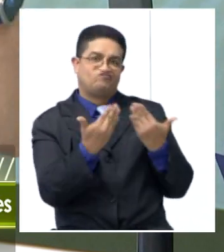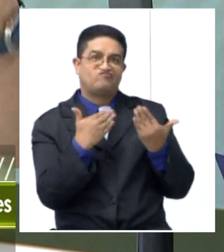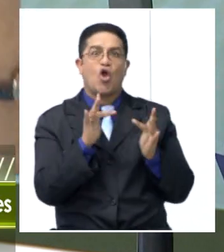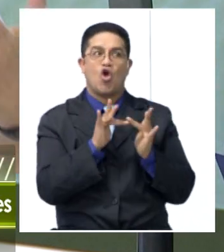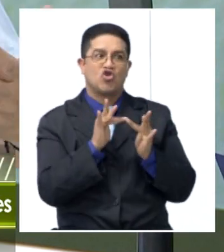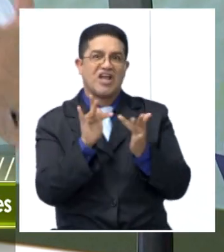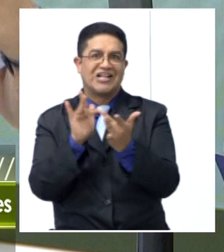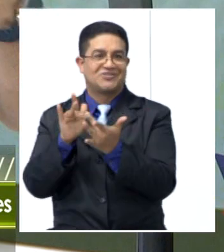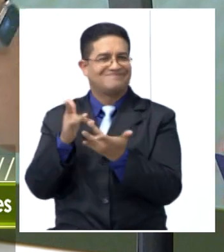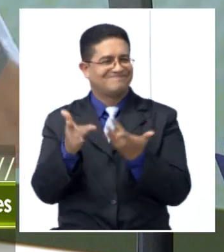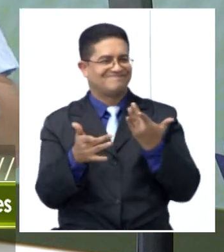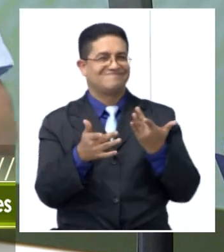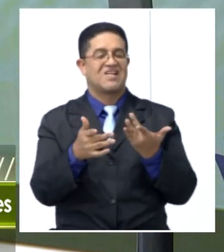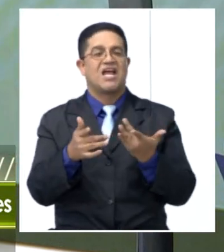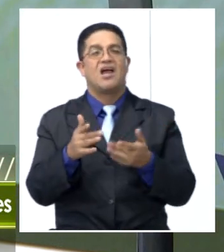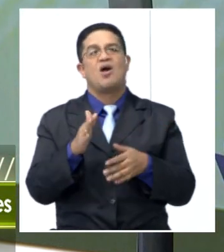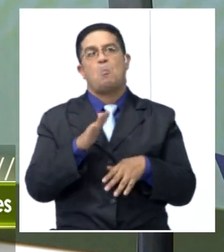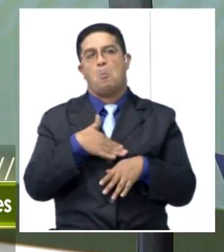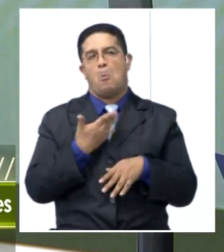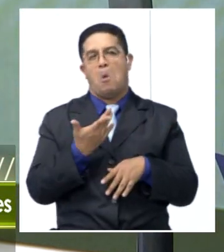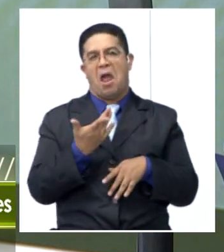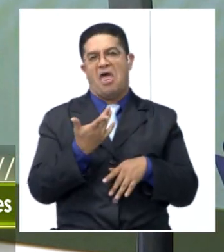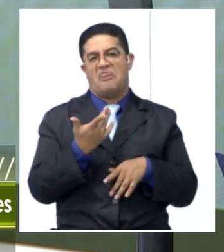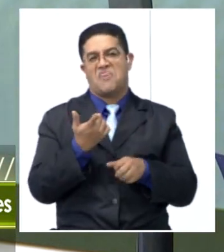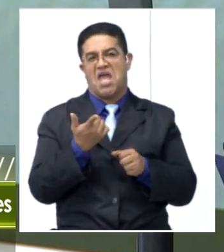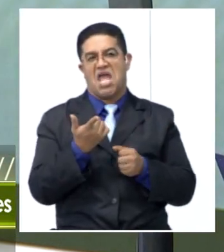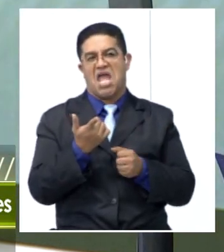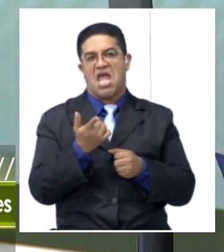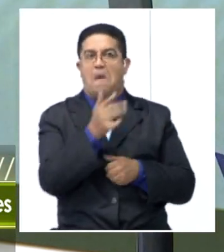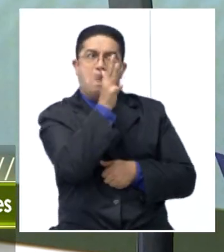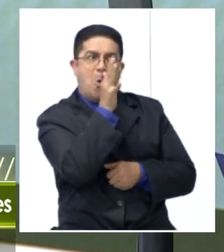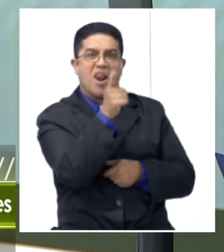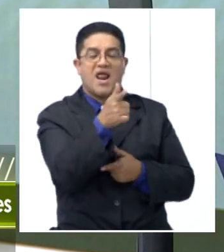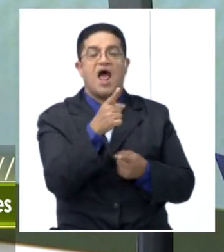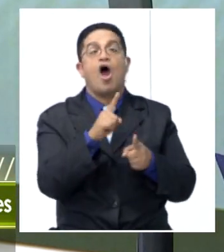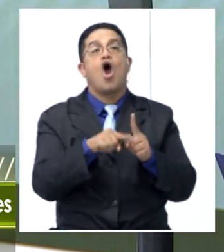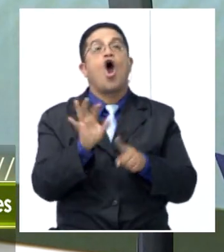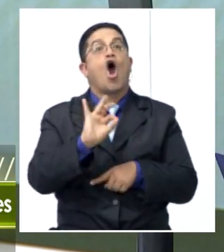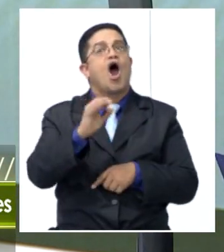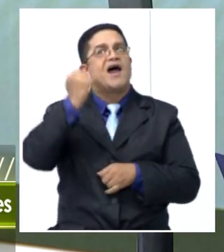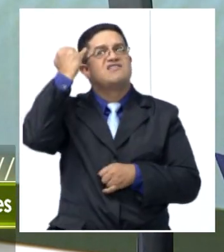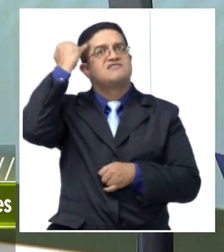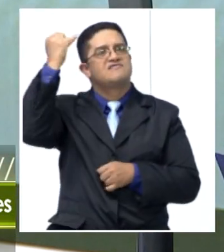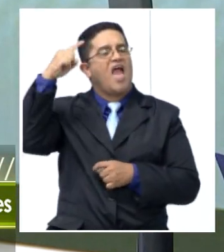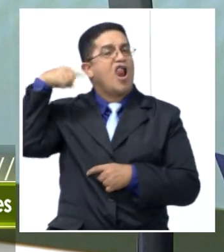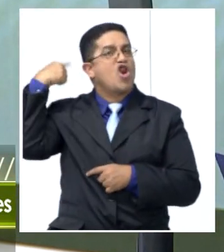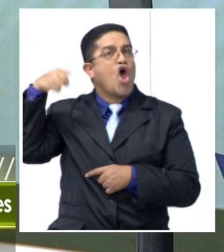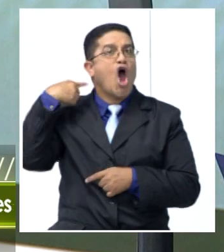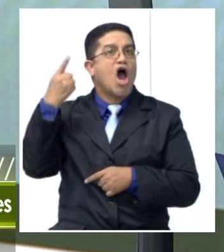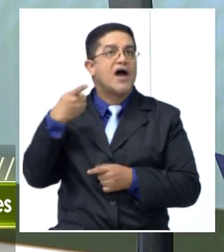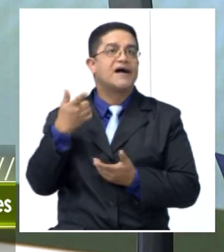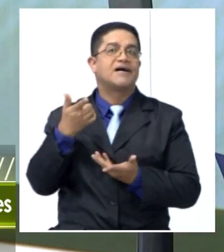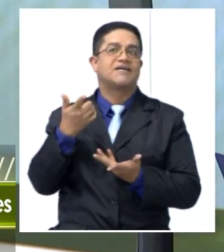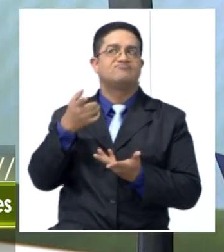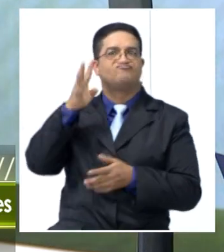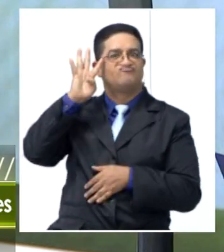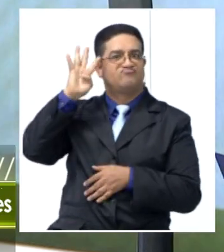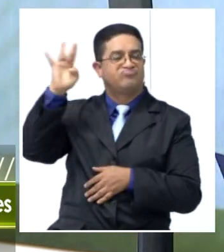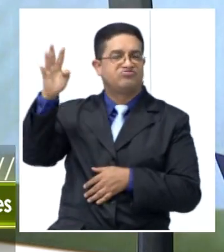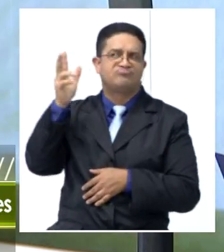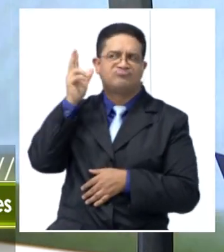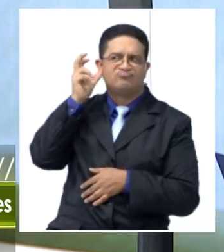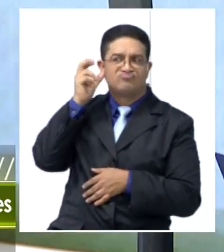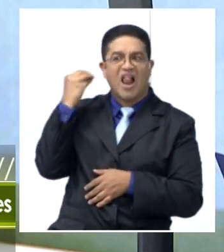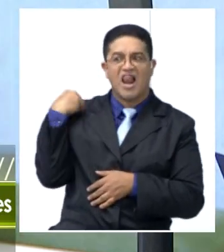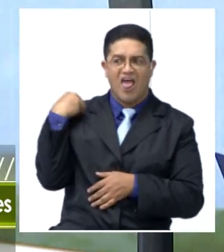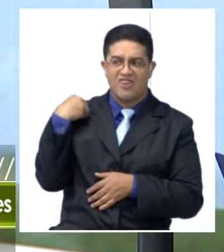puede tornarse imprudente o impertinente en algunos casos, e inclusive puede tener ideas delirantes, megalomaníacas o alucinaciones auditivas que le dicen